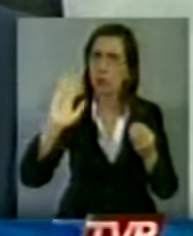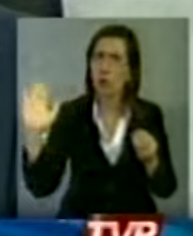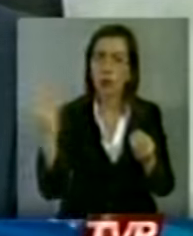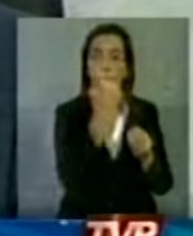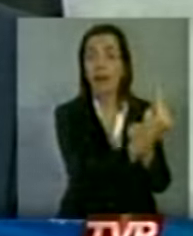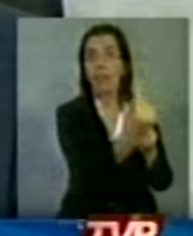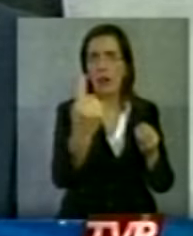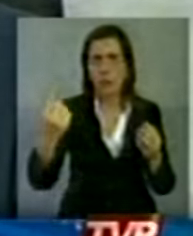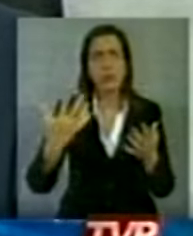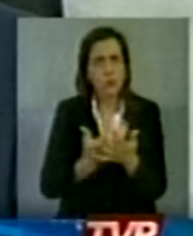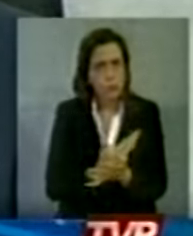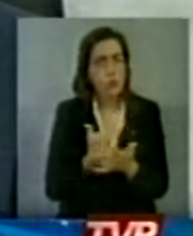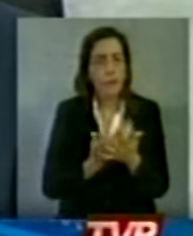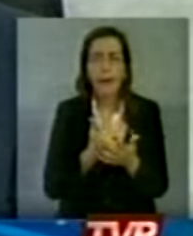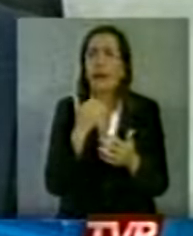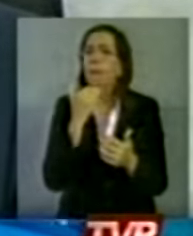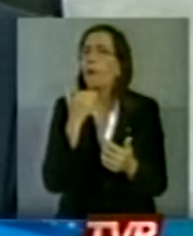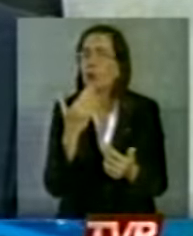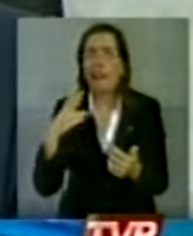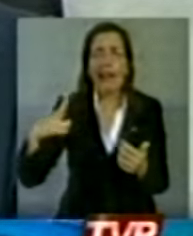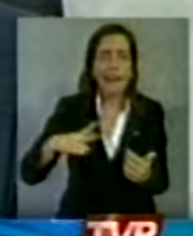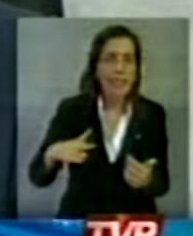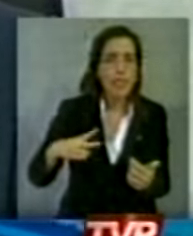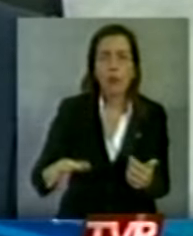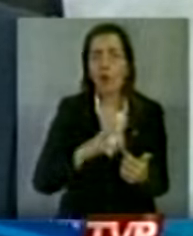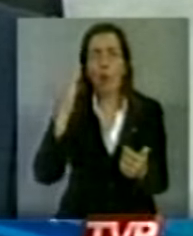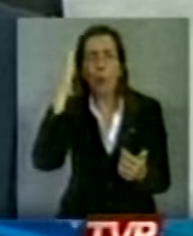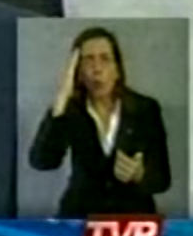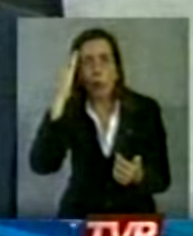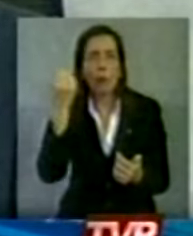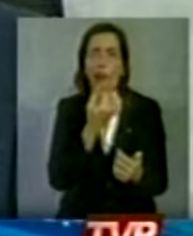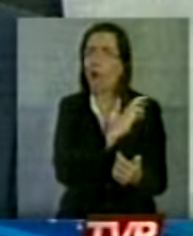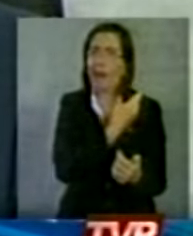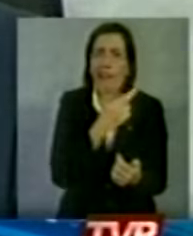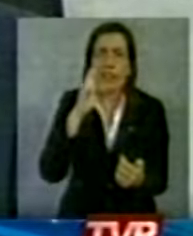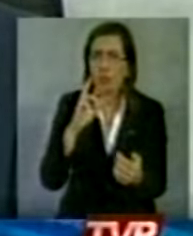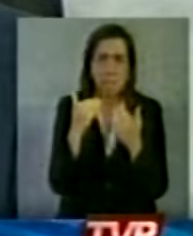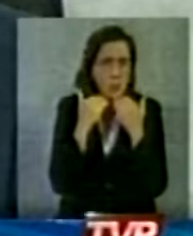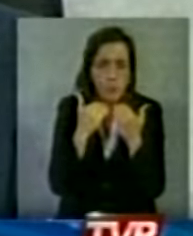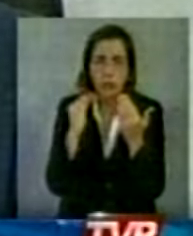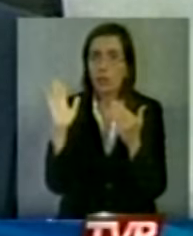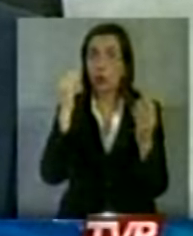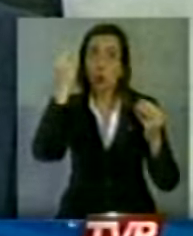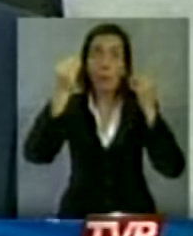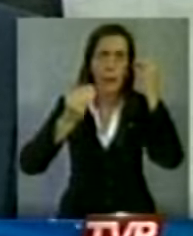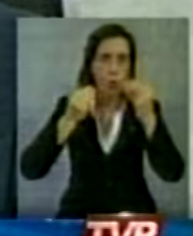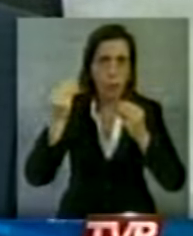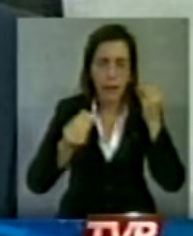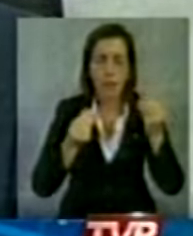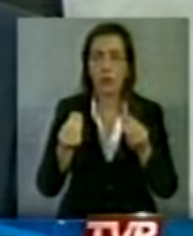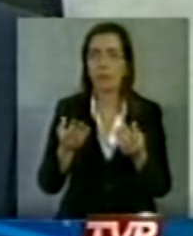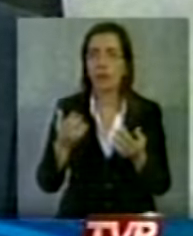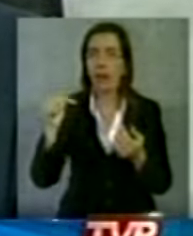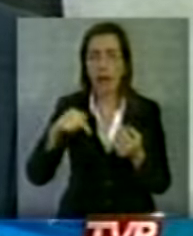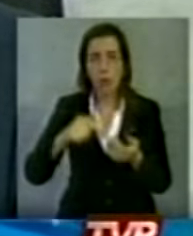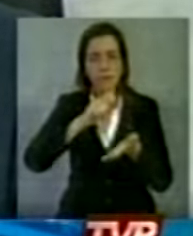uno, sin distinciones de riqueza, cultura o geografía. Es tal la situación que ello ha provocado